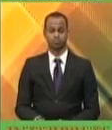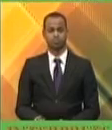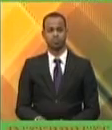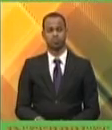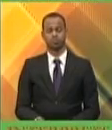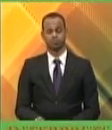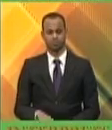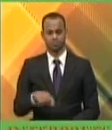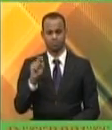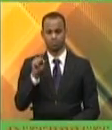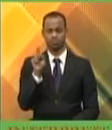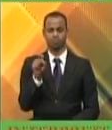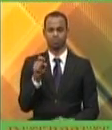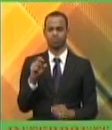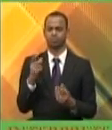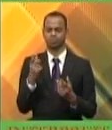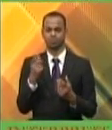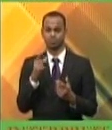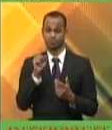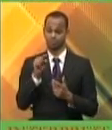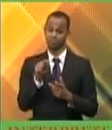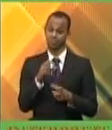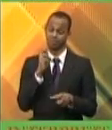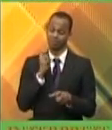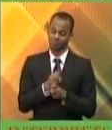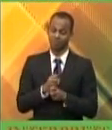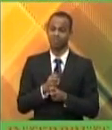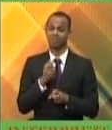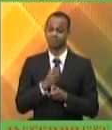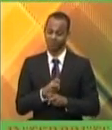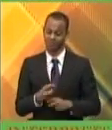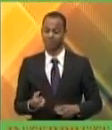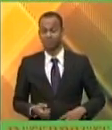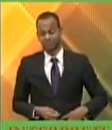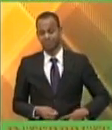como dice la gente ahí es que la puerta retuerce